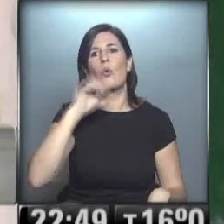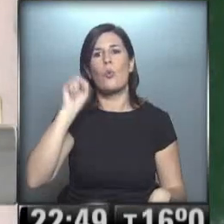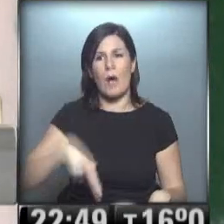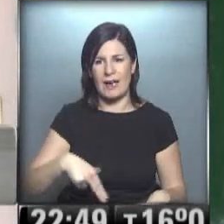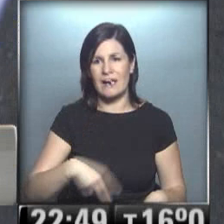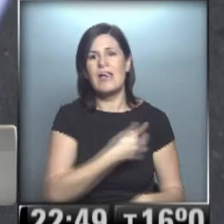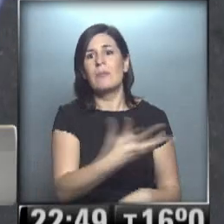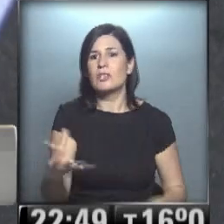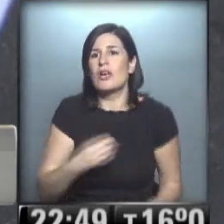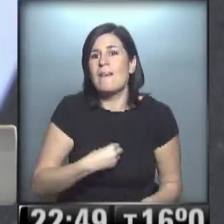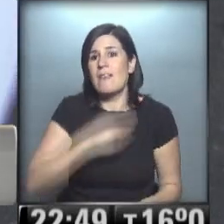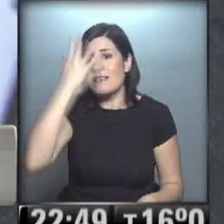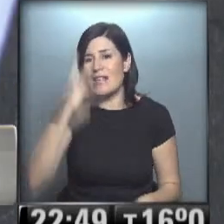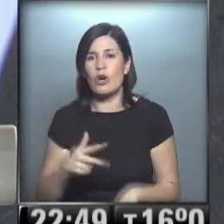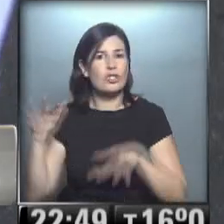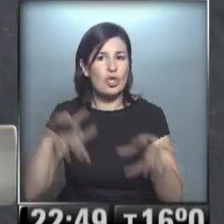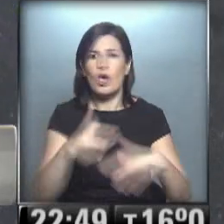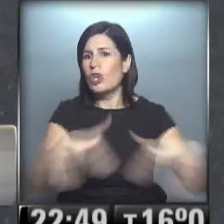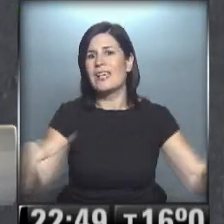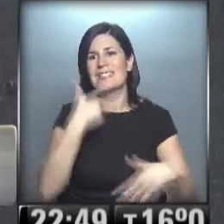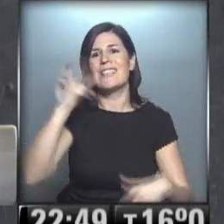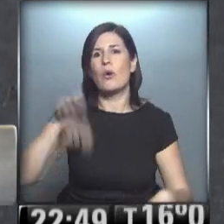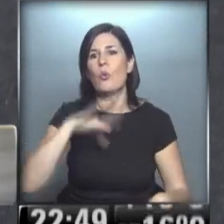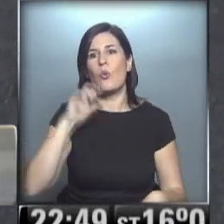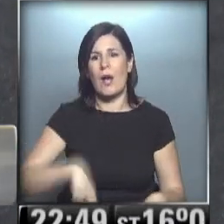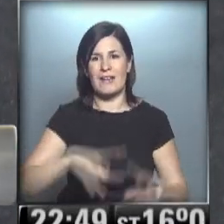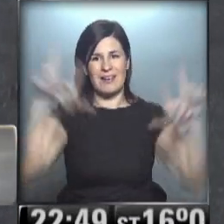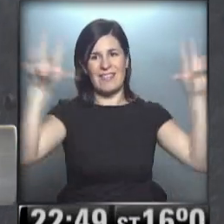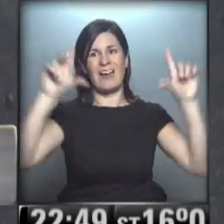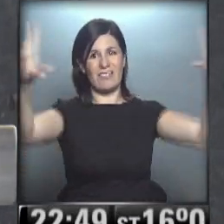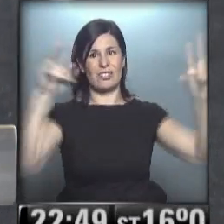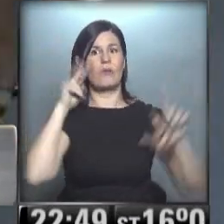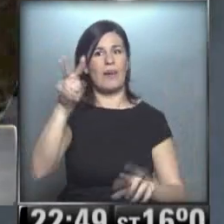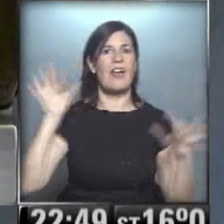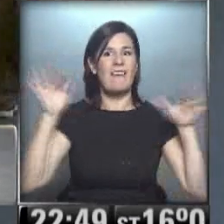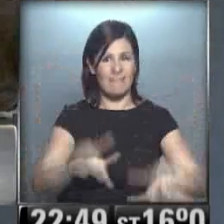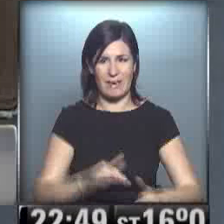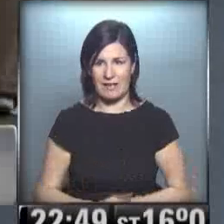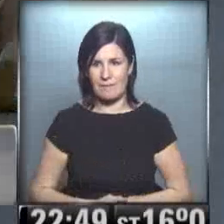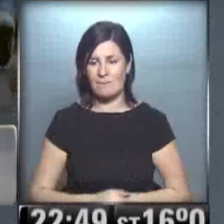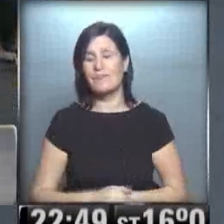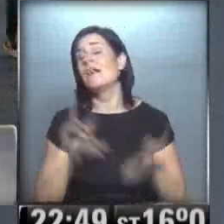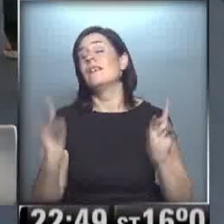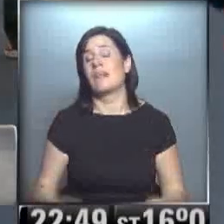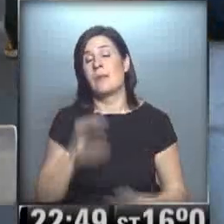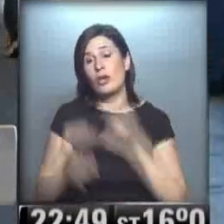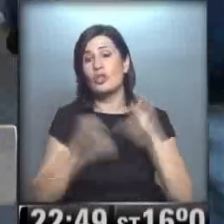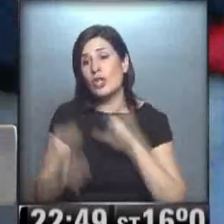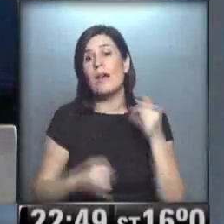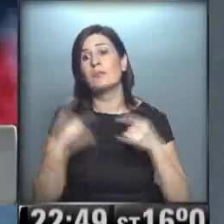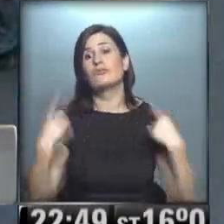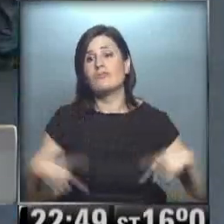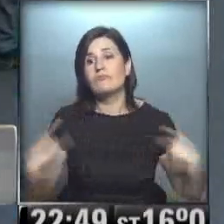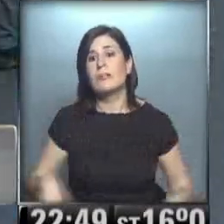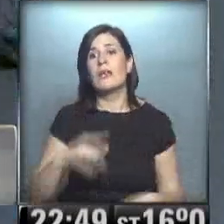hinchas de San Lorenzo de Almagro sobre avenida San Juan. Un detalle de color muy importante. Hablamos de detalles importantes, también lo hace